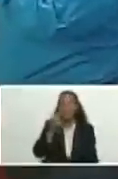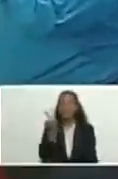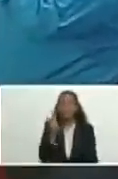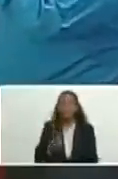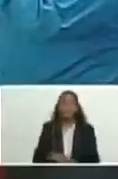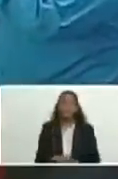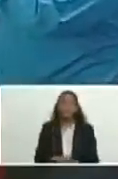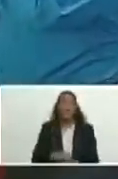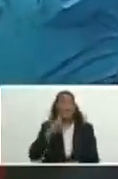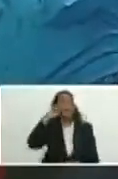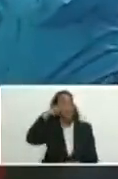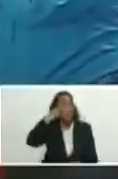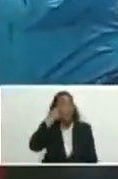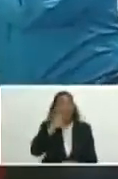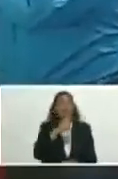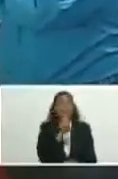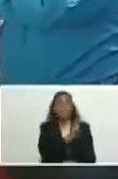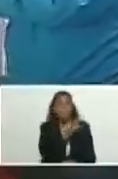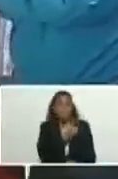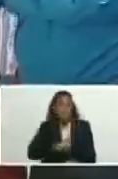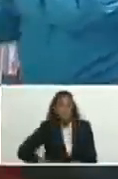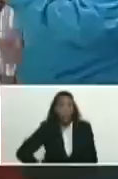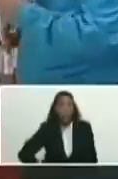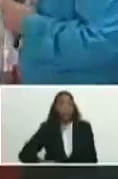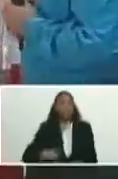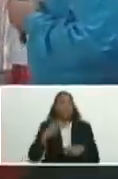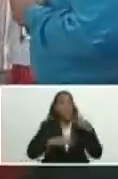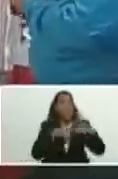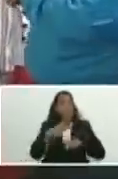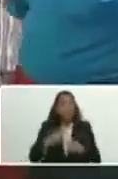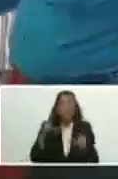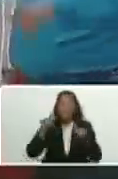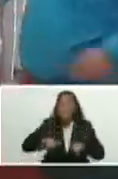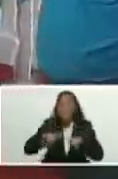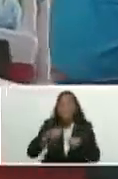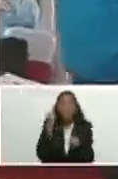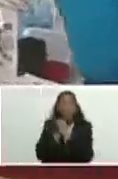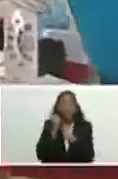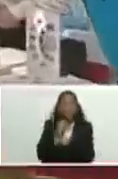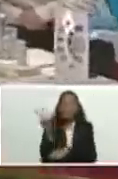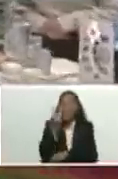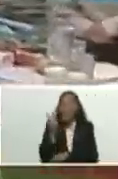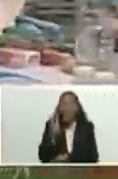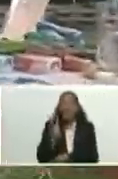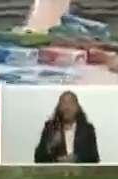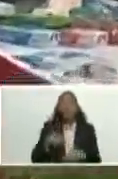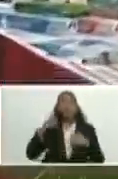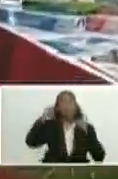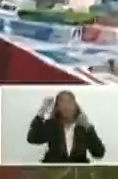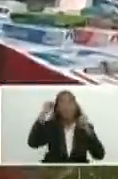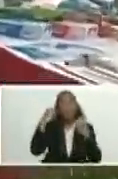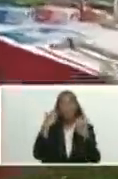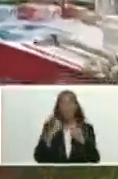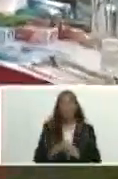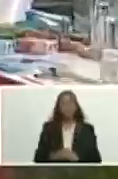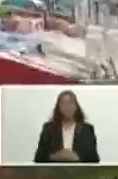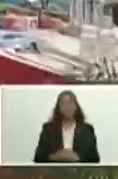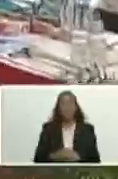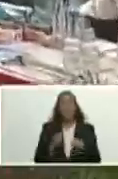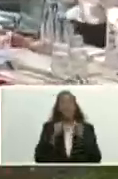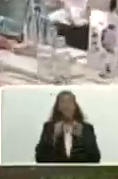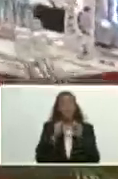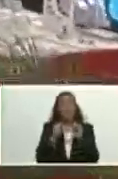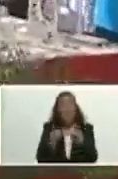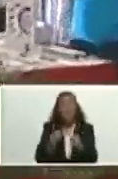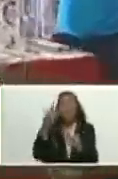recuérdese, señor presidente, que producir es vencer. Y trabajo en equipo. ¡Victoria! Victoria segura. Bueno, continuamos por aquí.